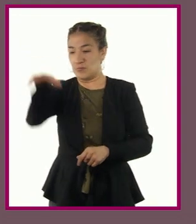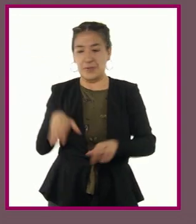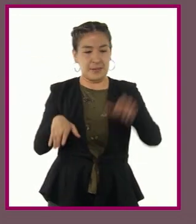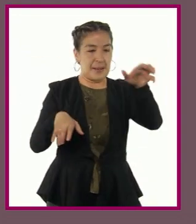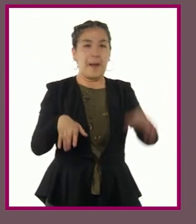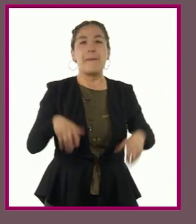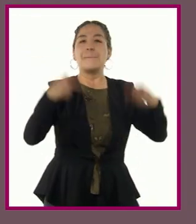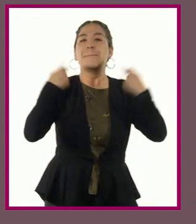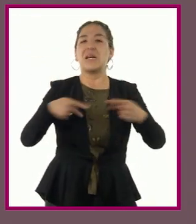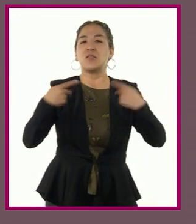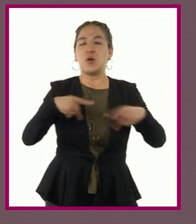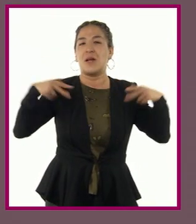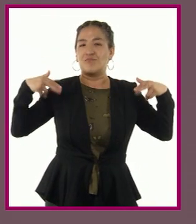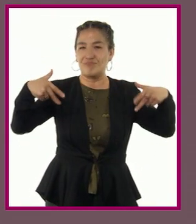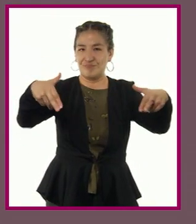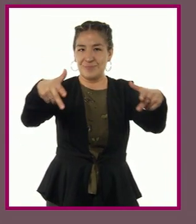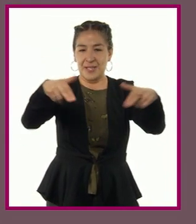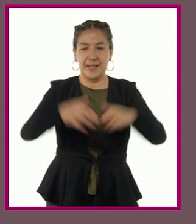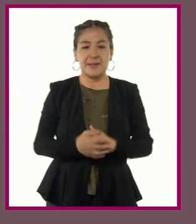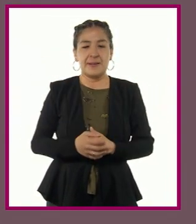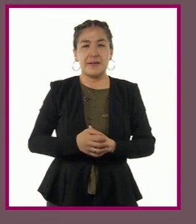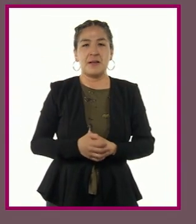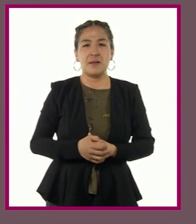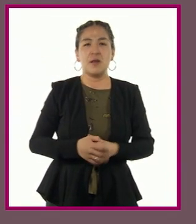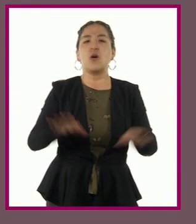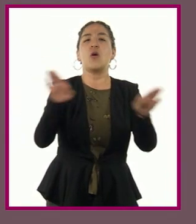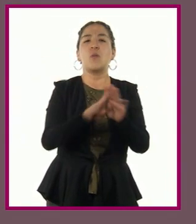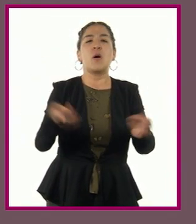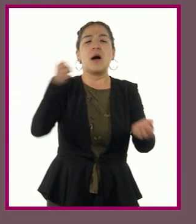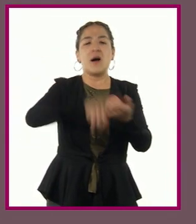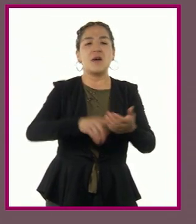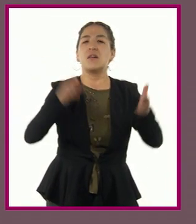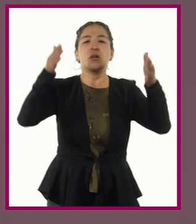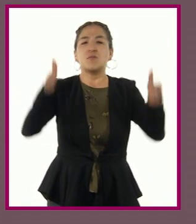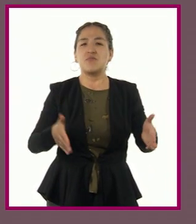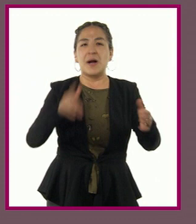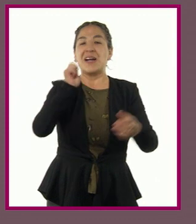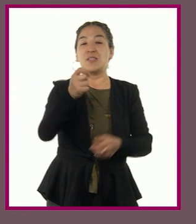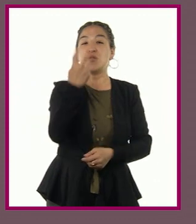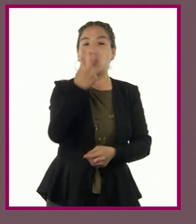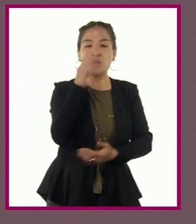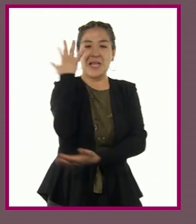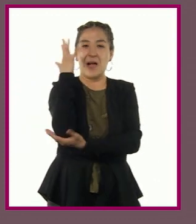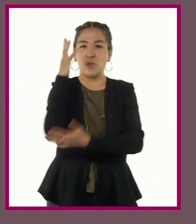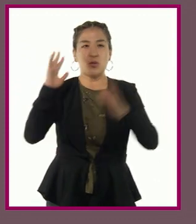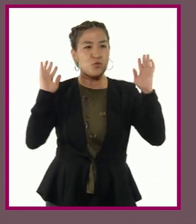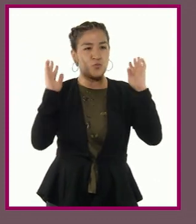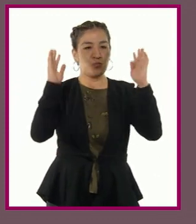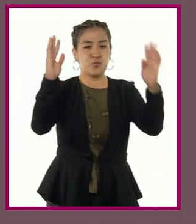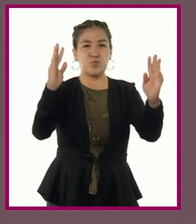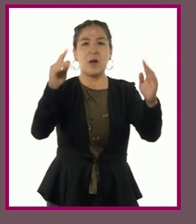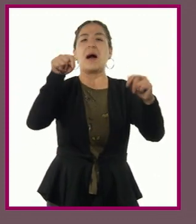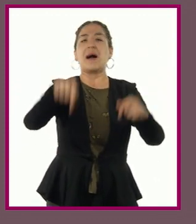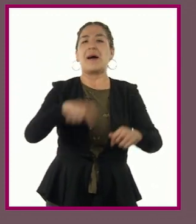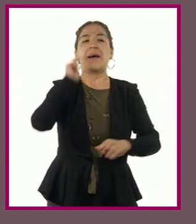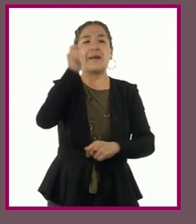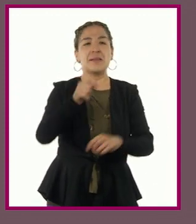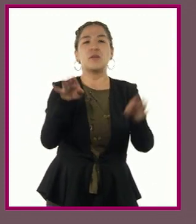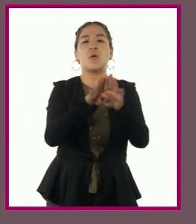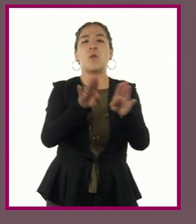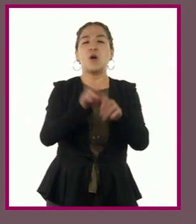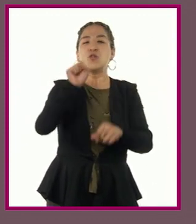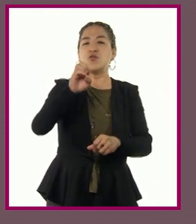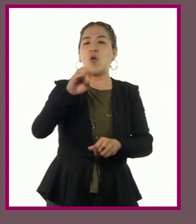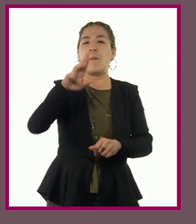los peatones. Los costados estaban delimitados por dos hileras de árboles que proporcionaban sombra a